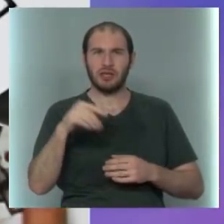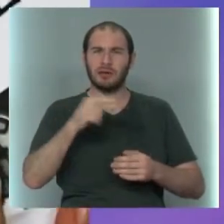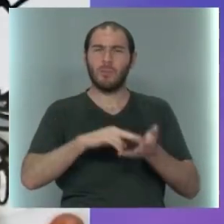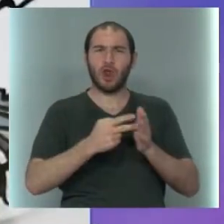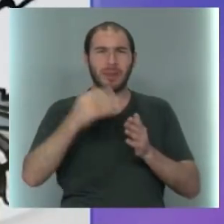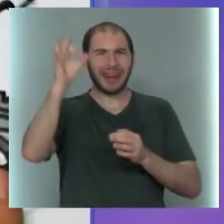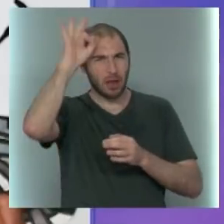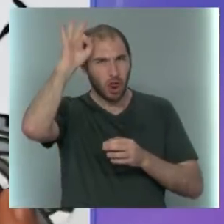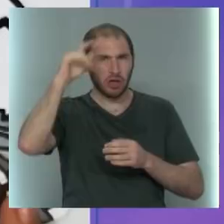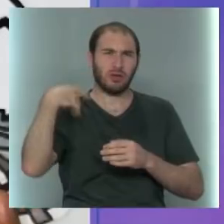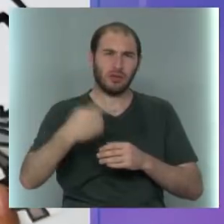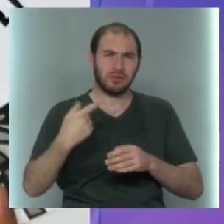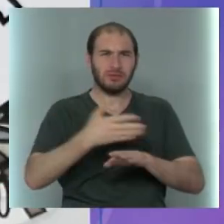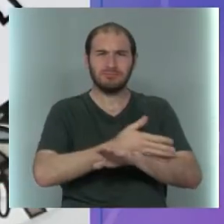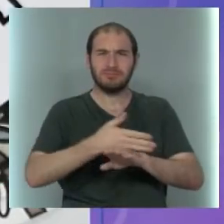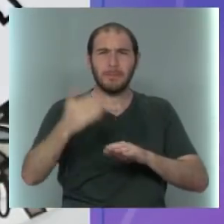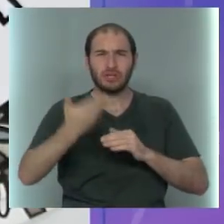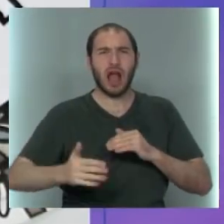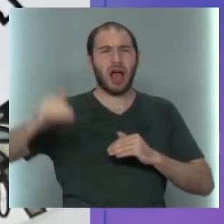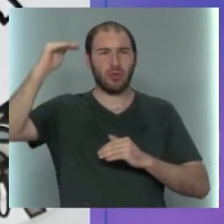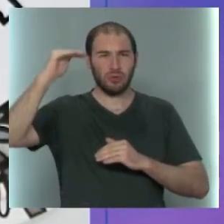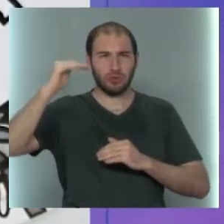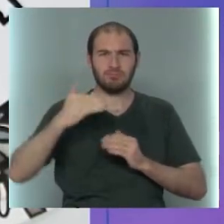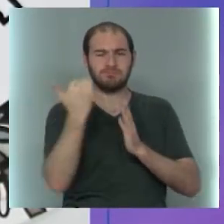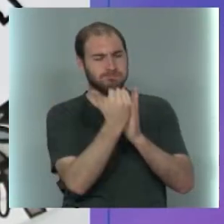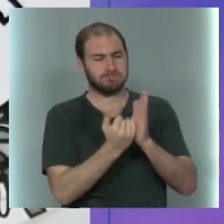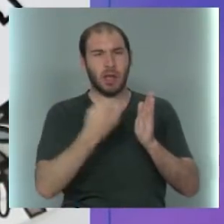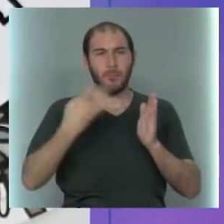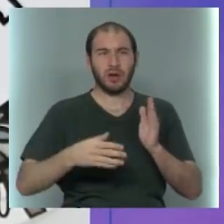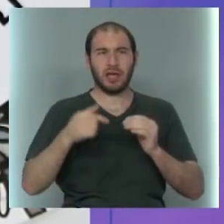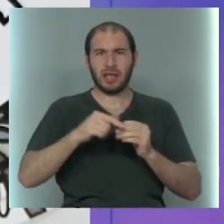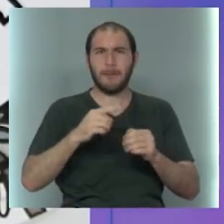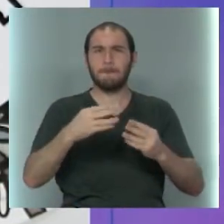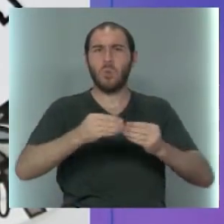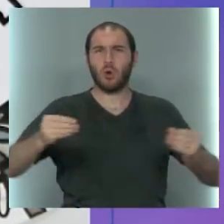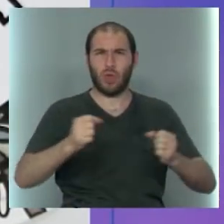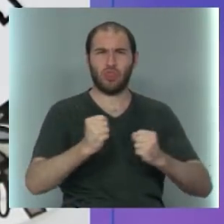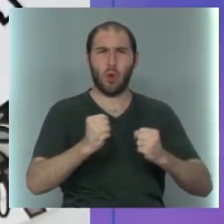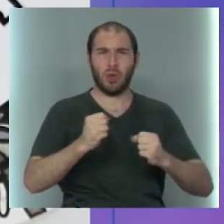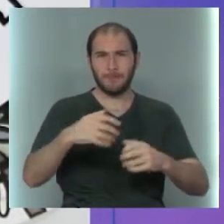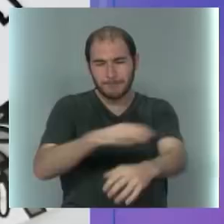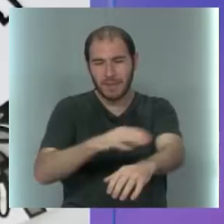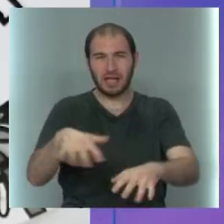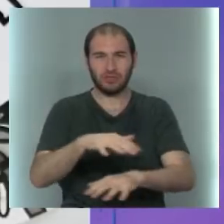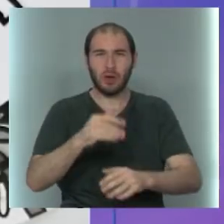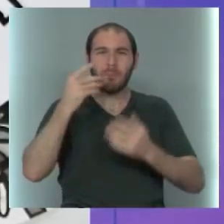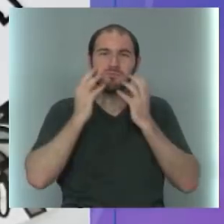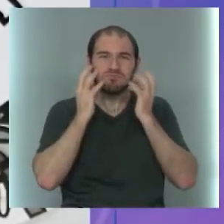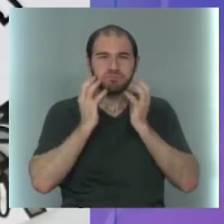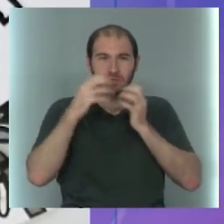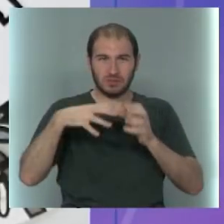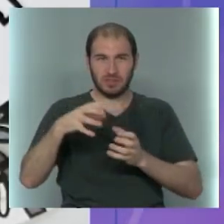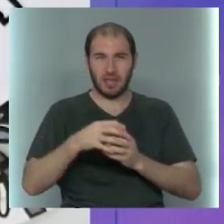trastorno neurológico crónico y frecuente en el adulto, caracterizado por tener rigidez muscular, temblores en brazos, piernas y